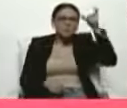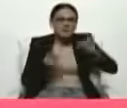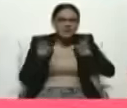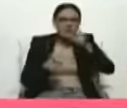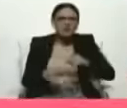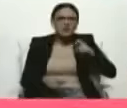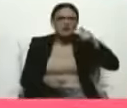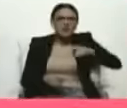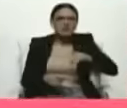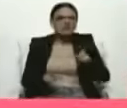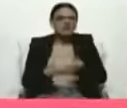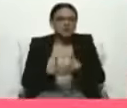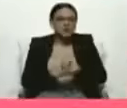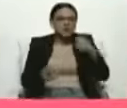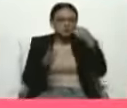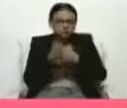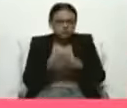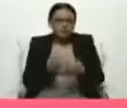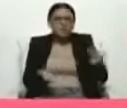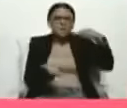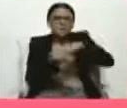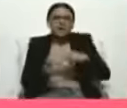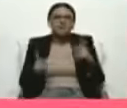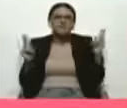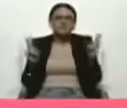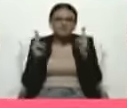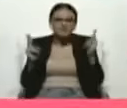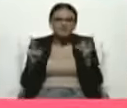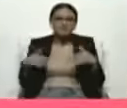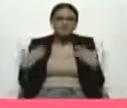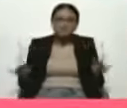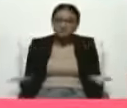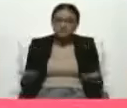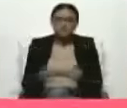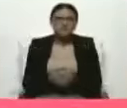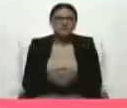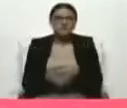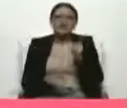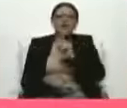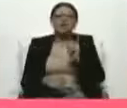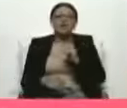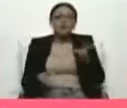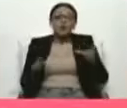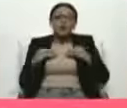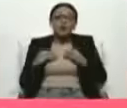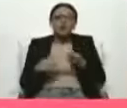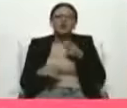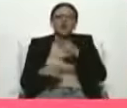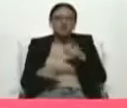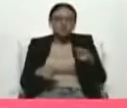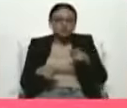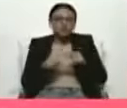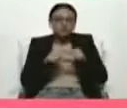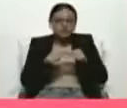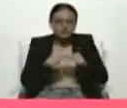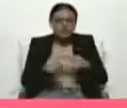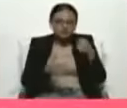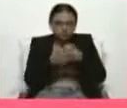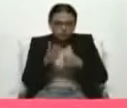Pero aquí no solo se encontraron a Chávez, a Nicolás, a la dirigencia, sino a un pueblo que puede hacerlo.